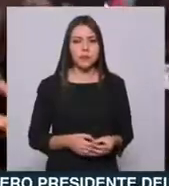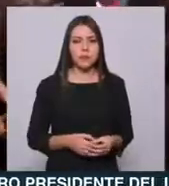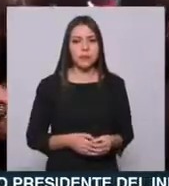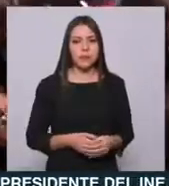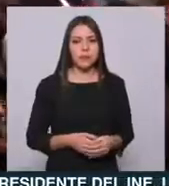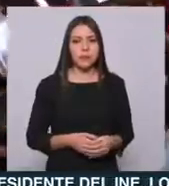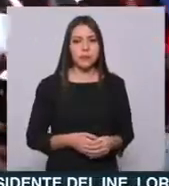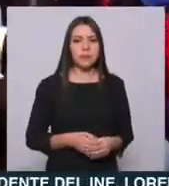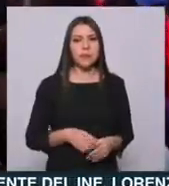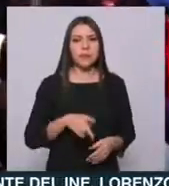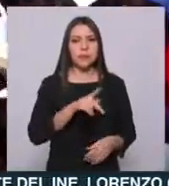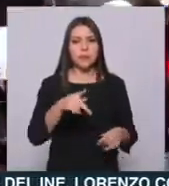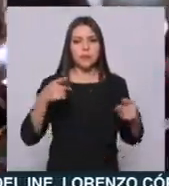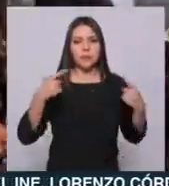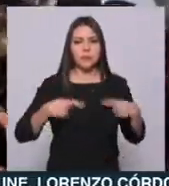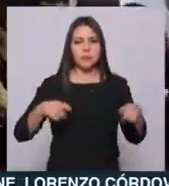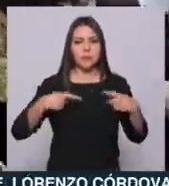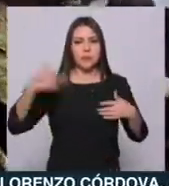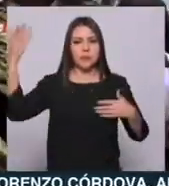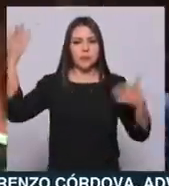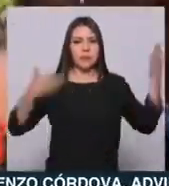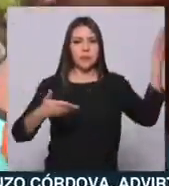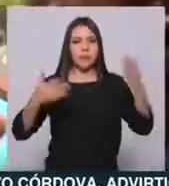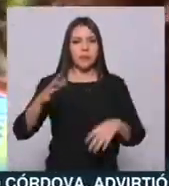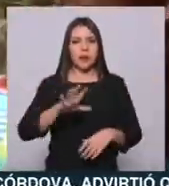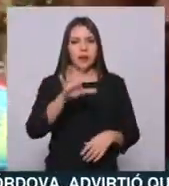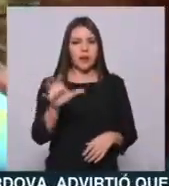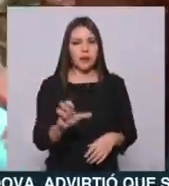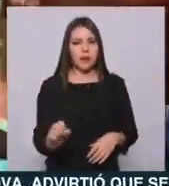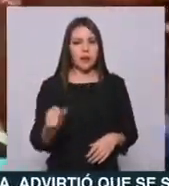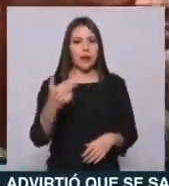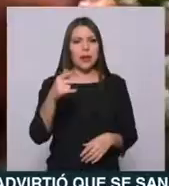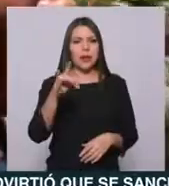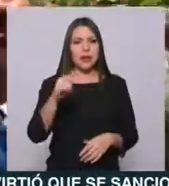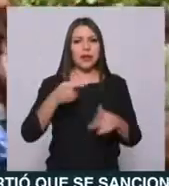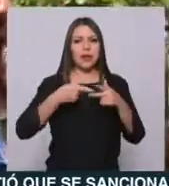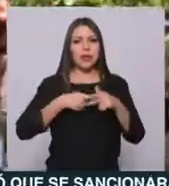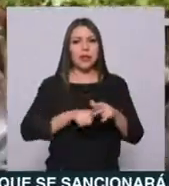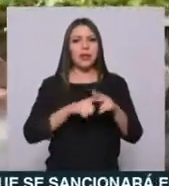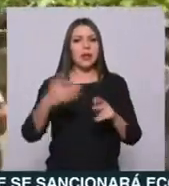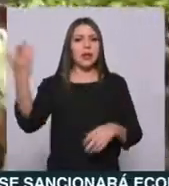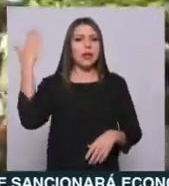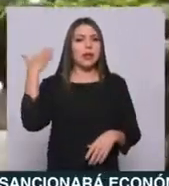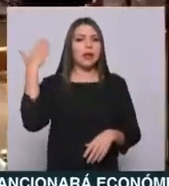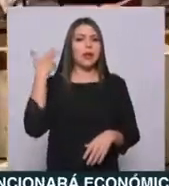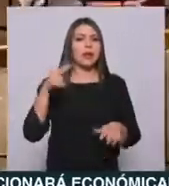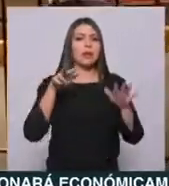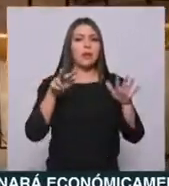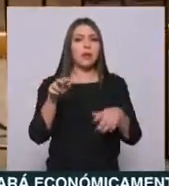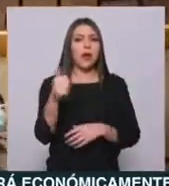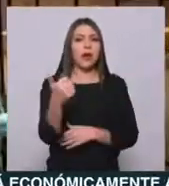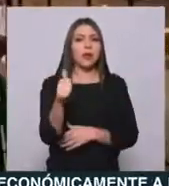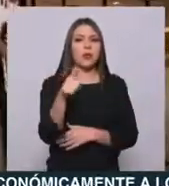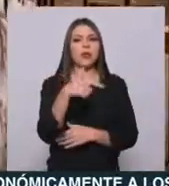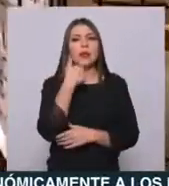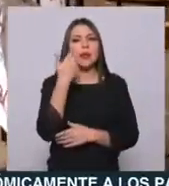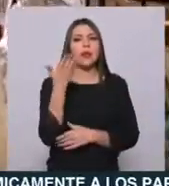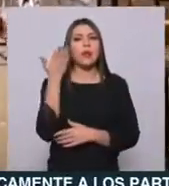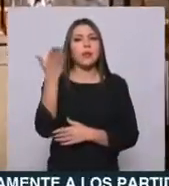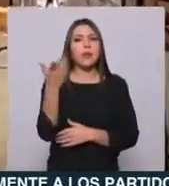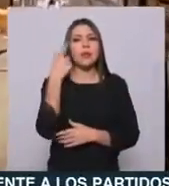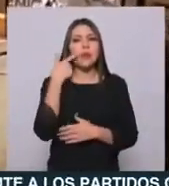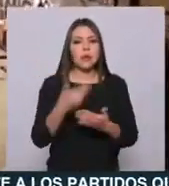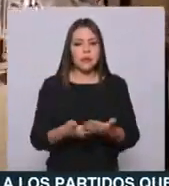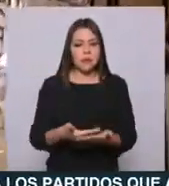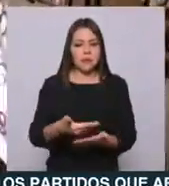Las protestas de personas provenientes de África y Haití iniciaron el pasado 18 de agosto, en demanda de que les entreguen el documento